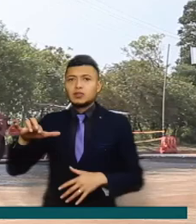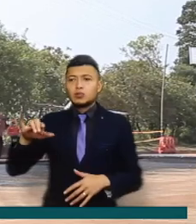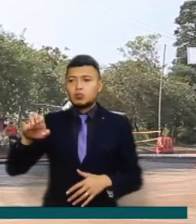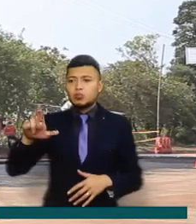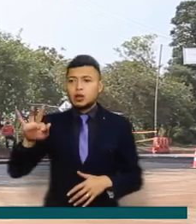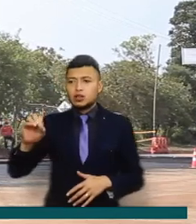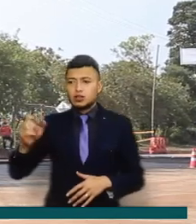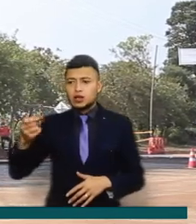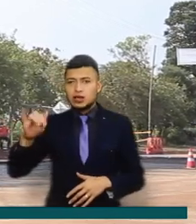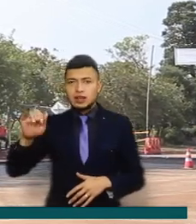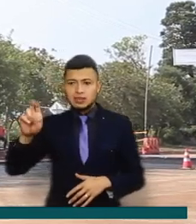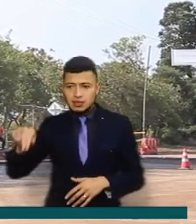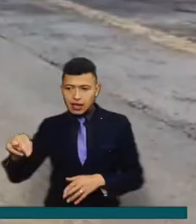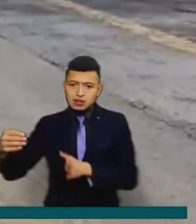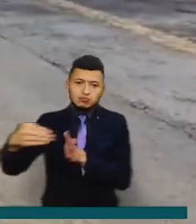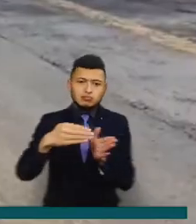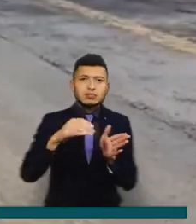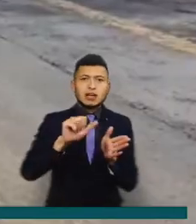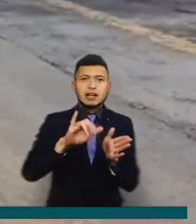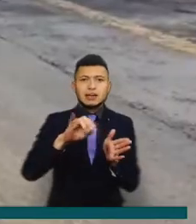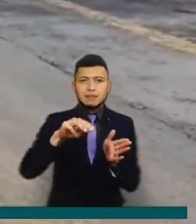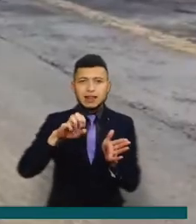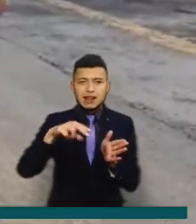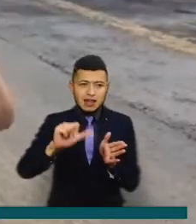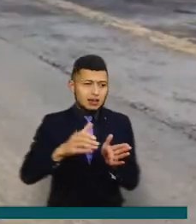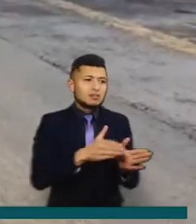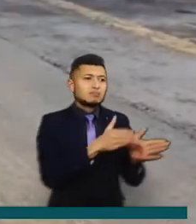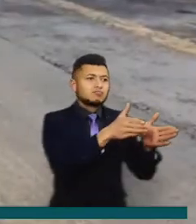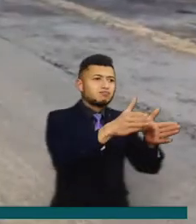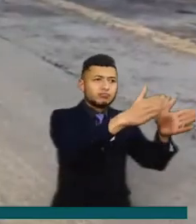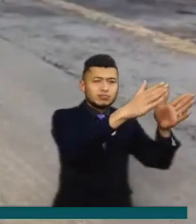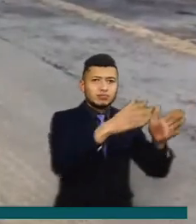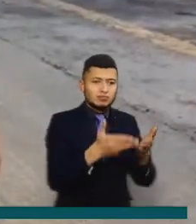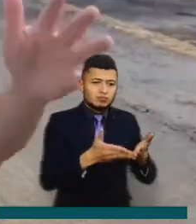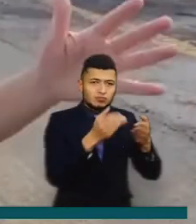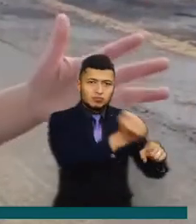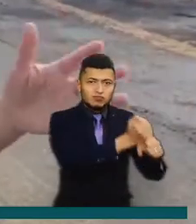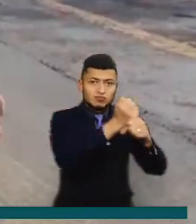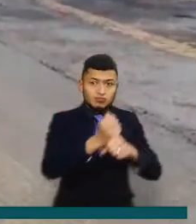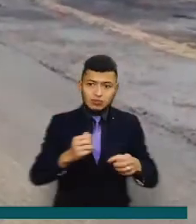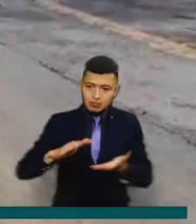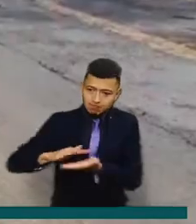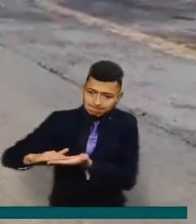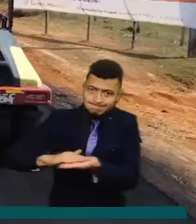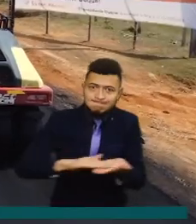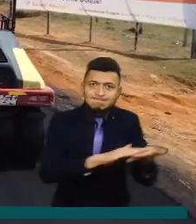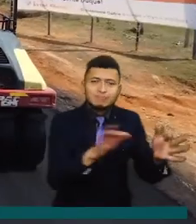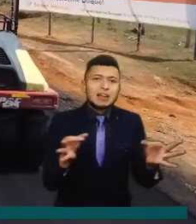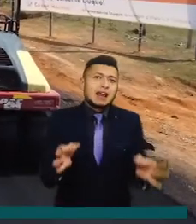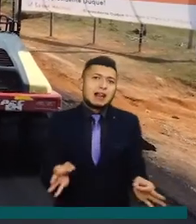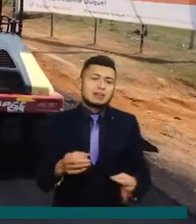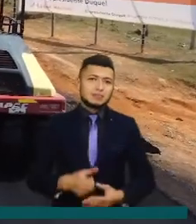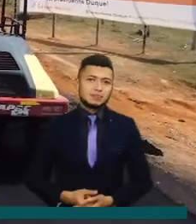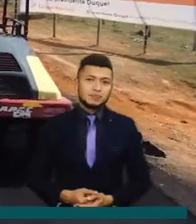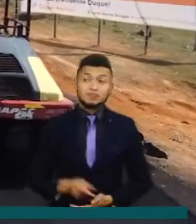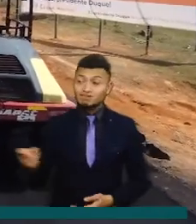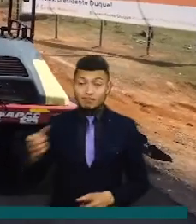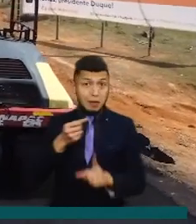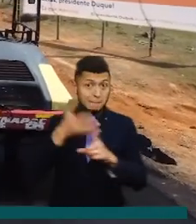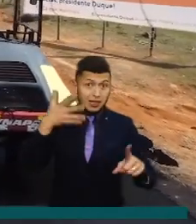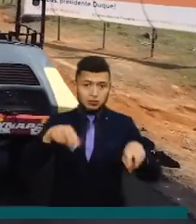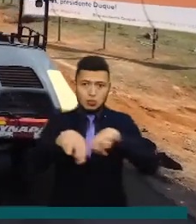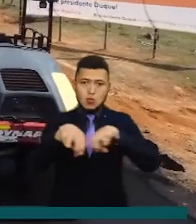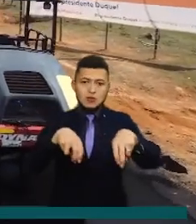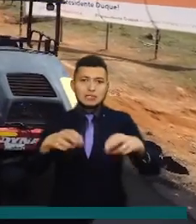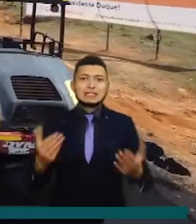Arimena, El Viento en dirección a Santa Cecilia y de Juriepe a Puerto Carreño sea una realidad en la pavimentación. Entre los impactos que generará en